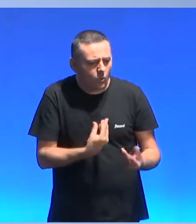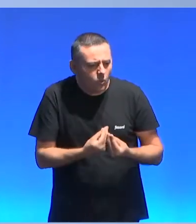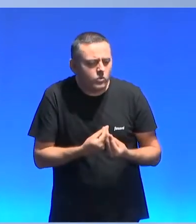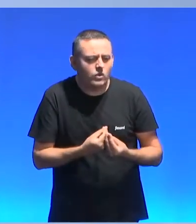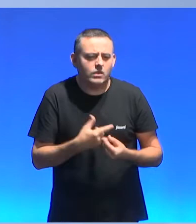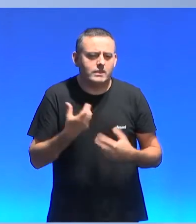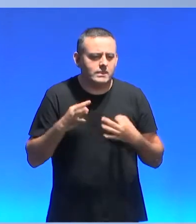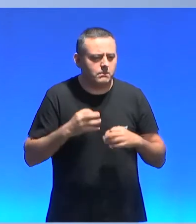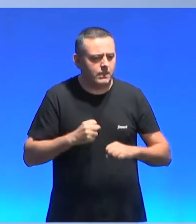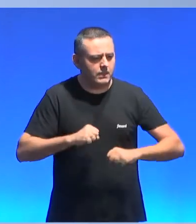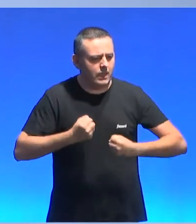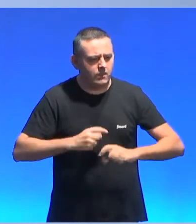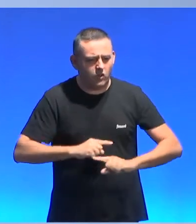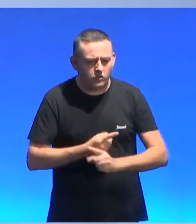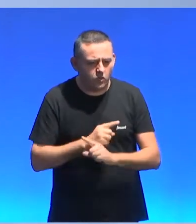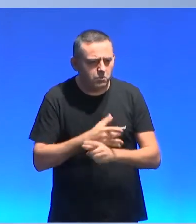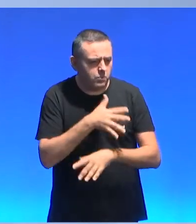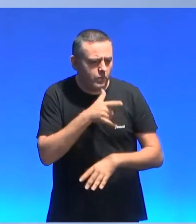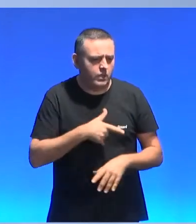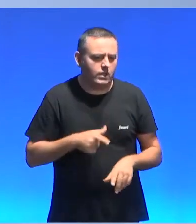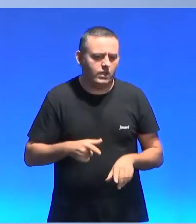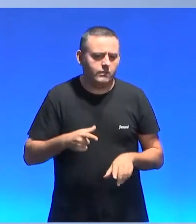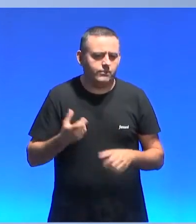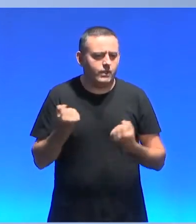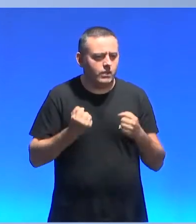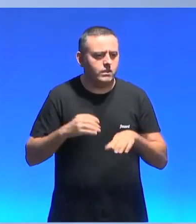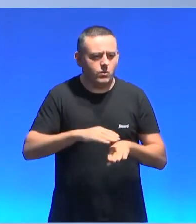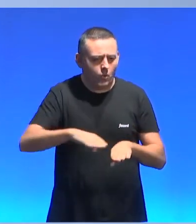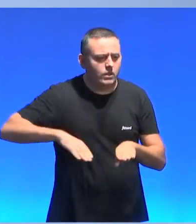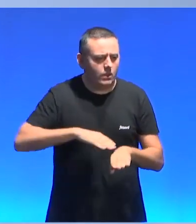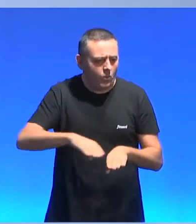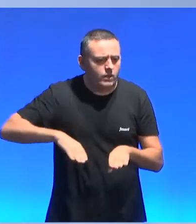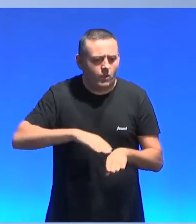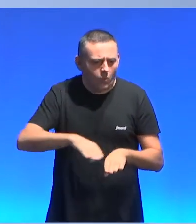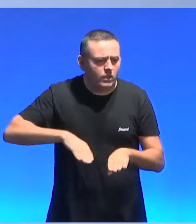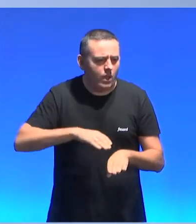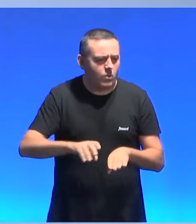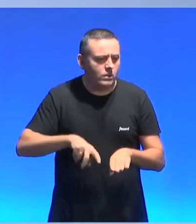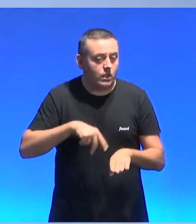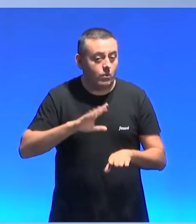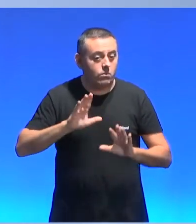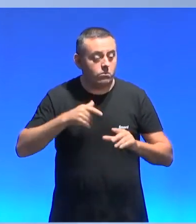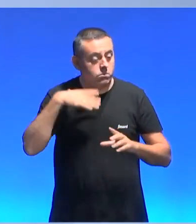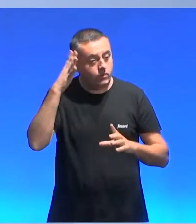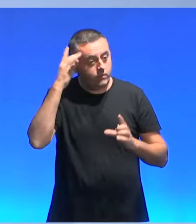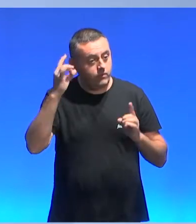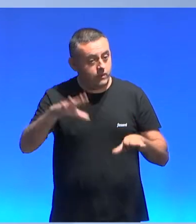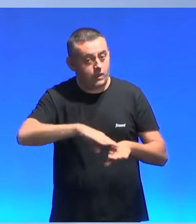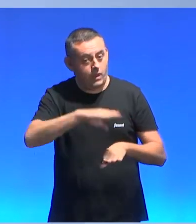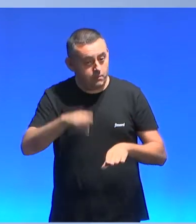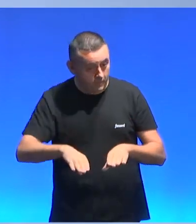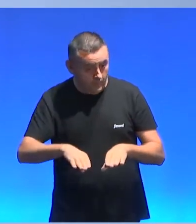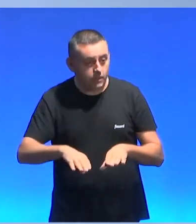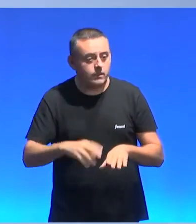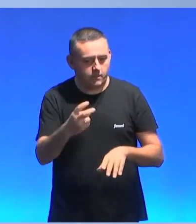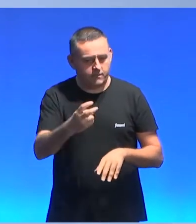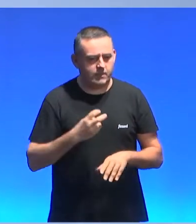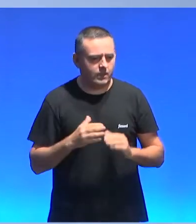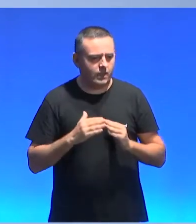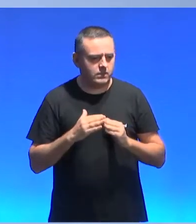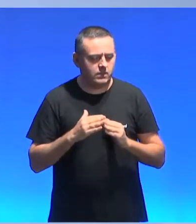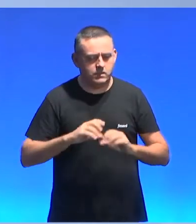mucho. Es evidente que los niños están representando las necesidades de los adultos, como decía antes.